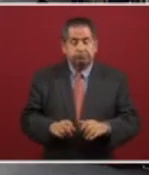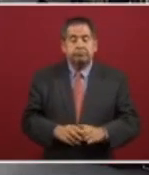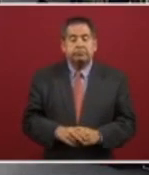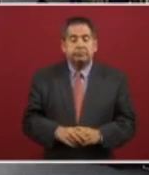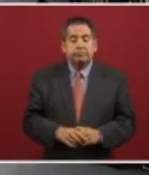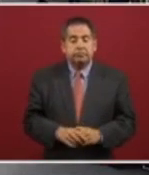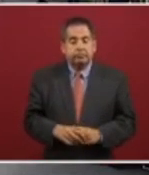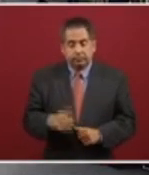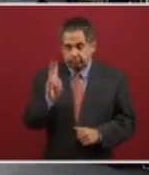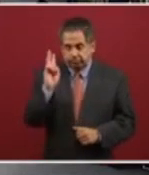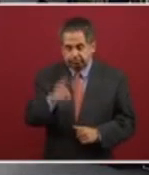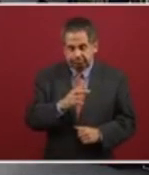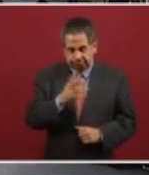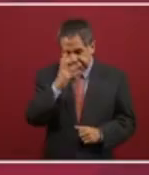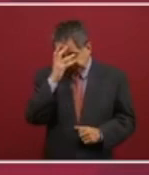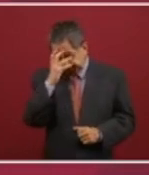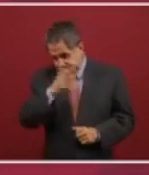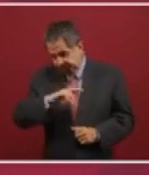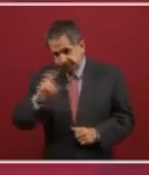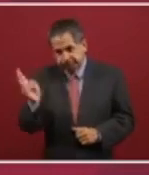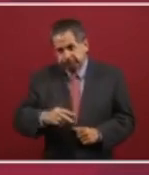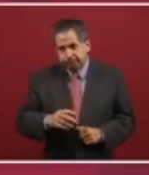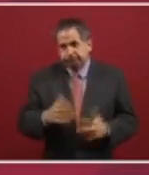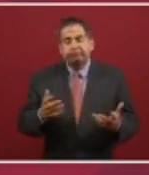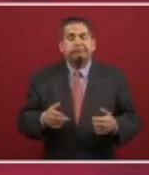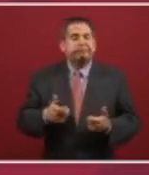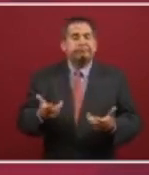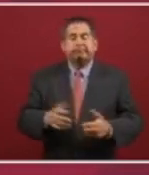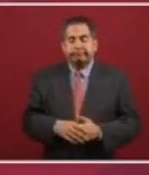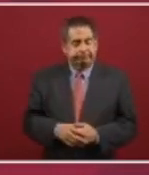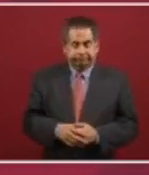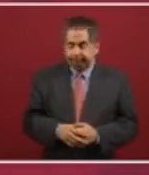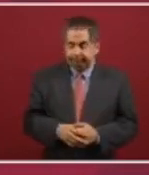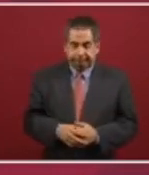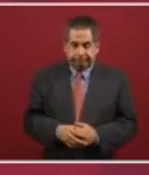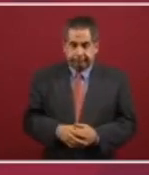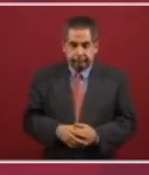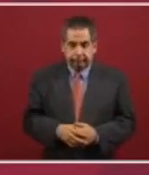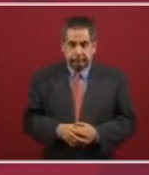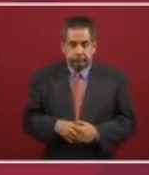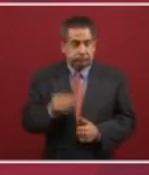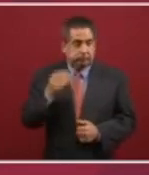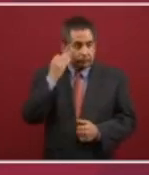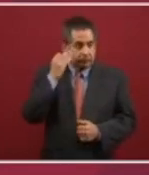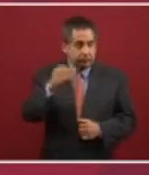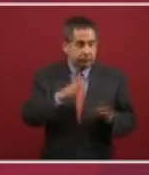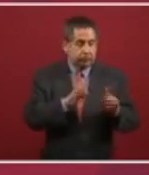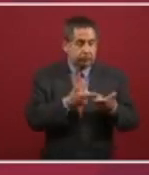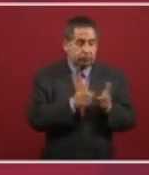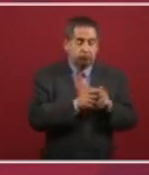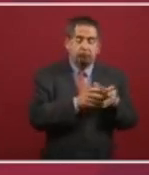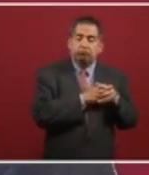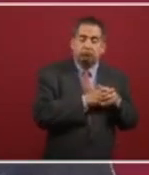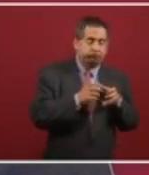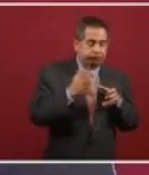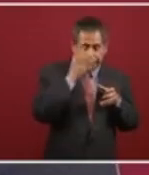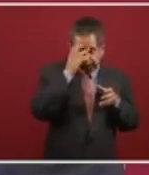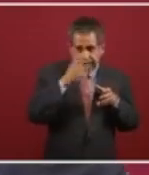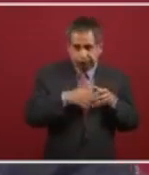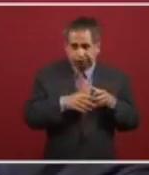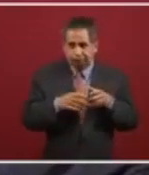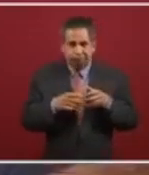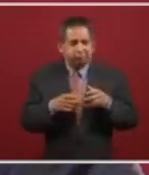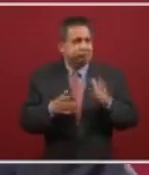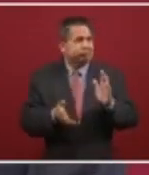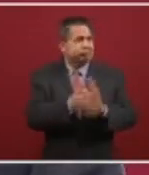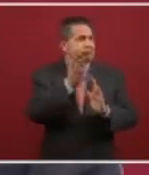porque es una vergüenza lo que hicieron durante el periodo neoliberal, tiradero de